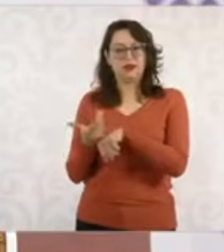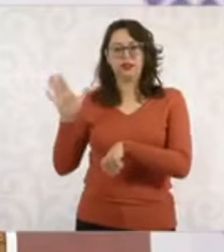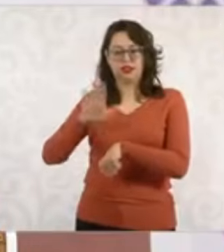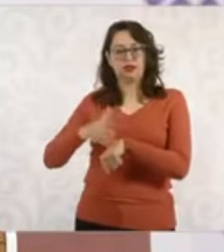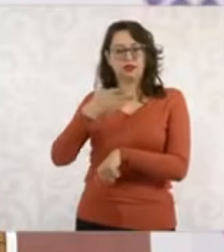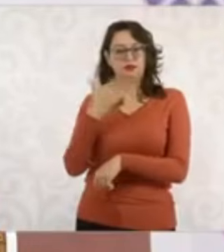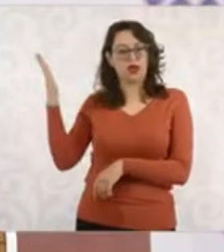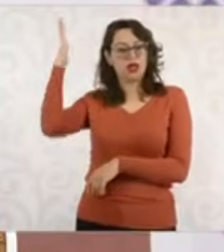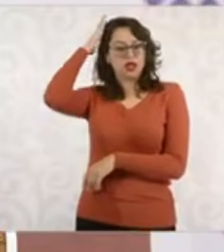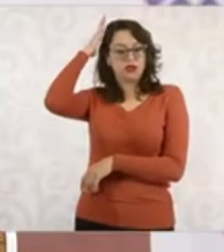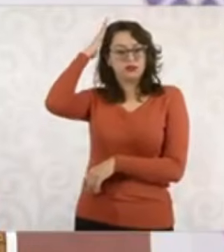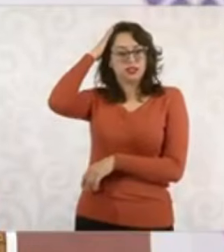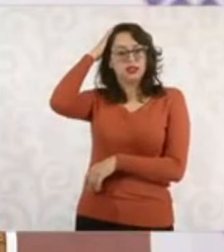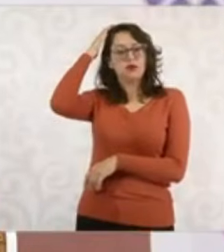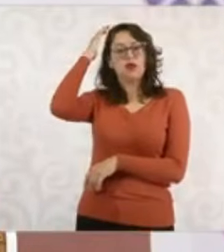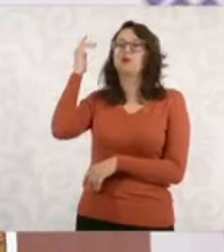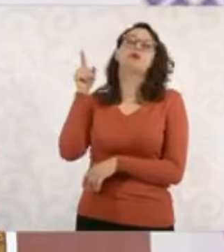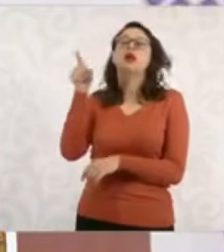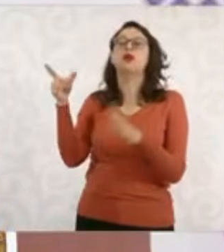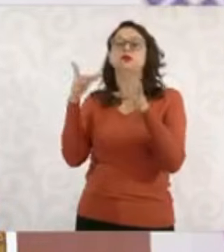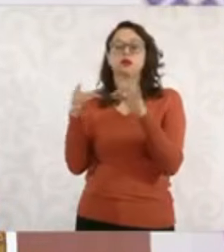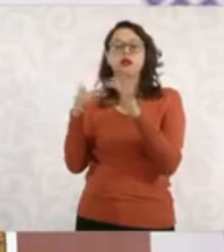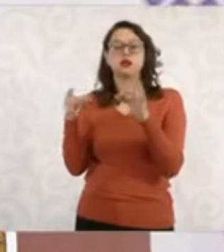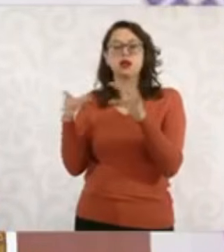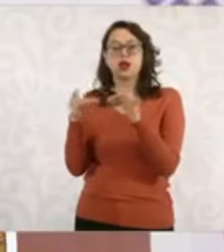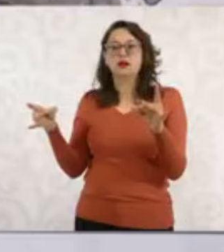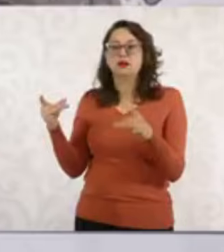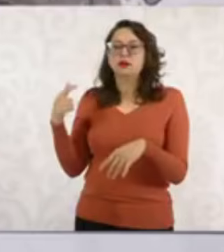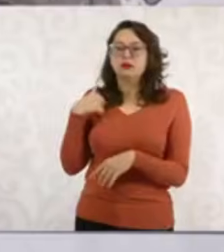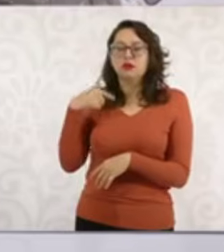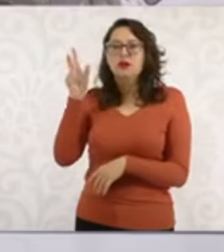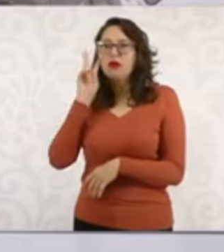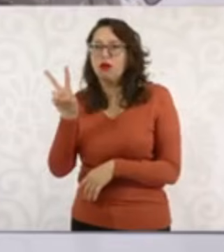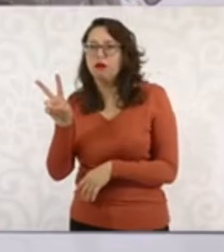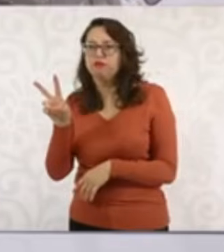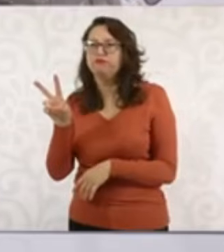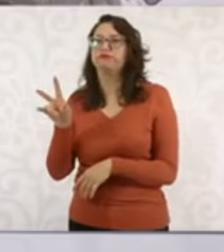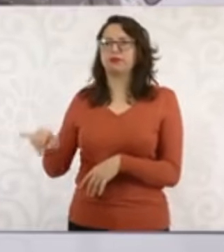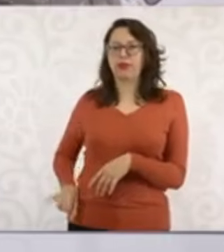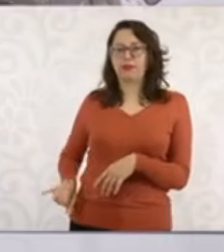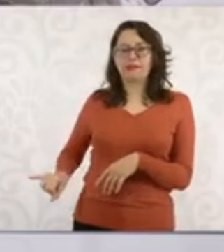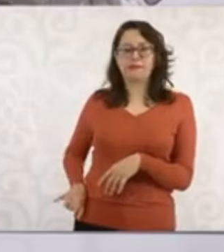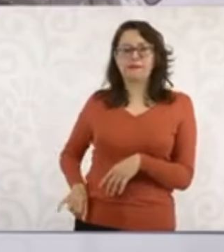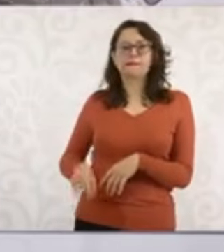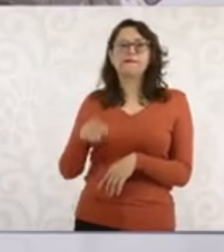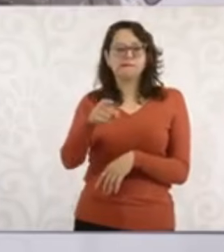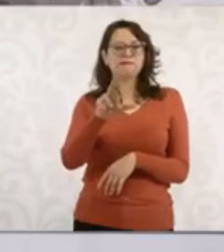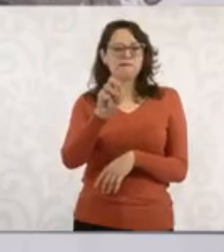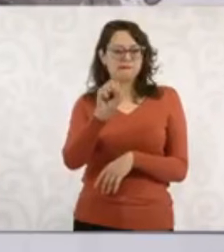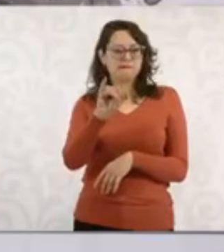lo que dijo el titular del órgano administrativo, Néstor Vargas. Y le pedí a Rosa Isela si no le podía enviar